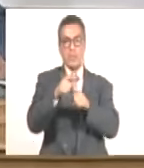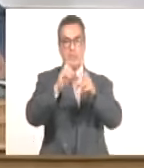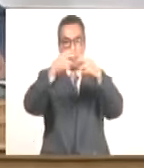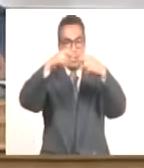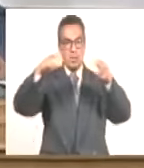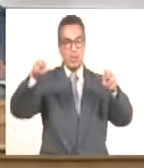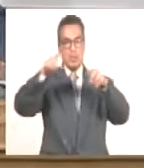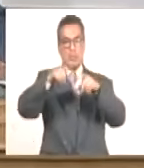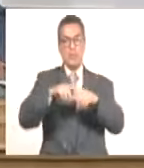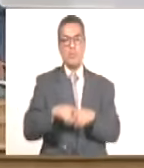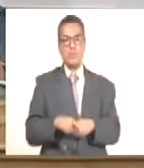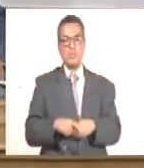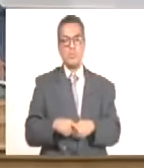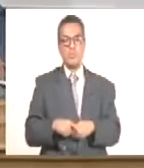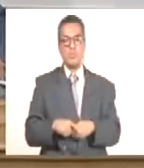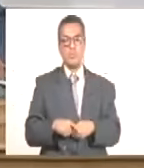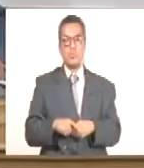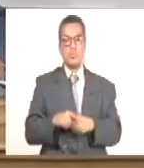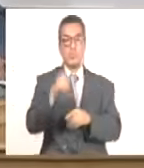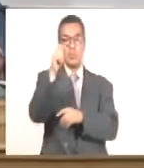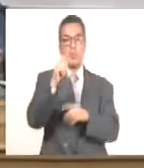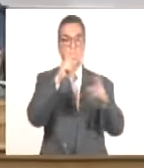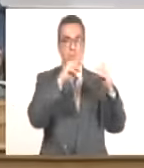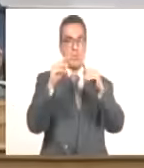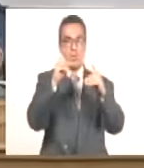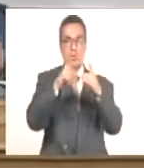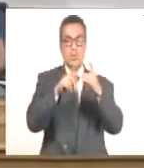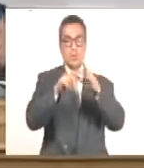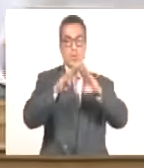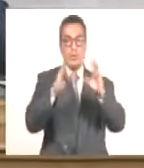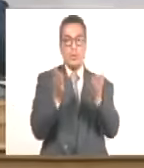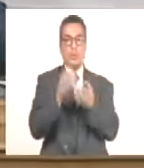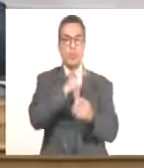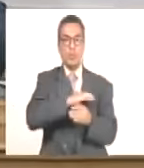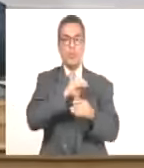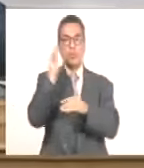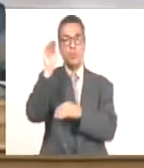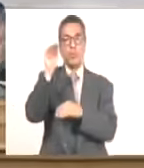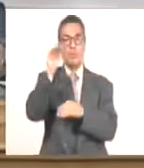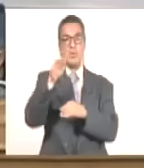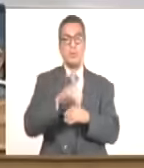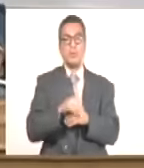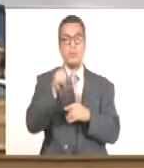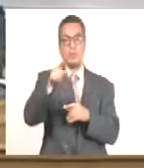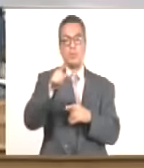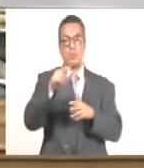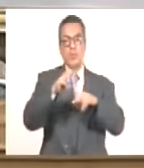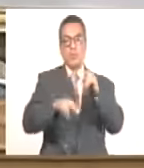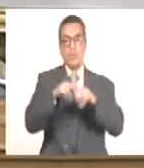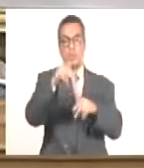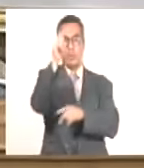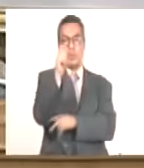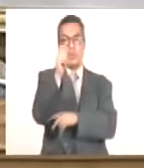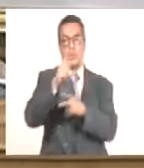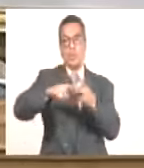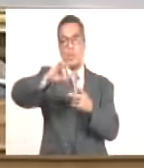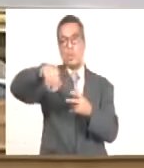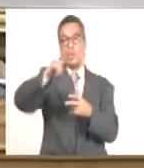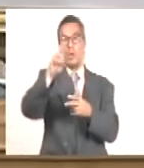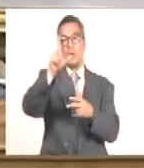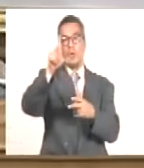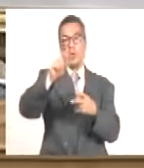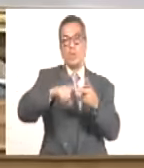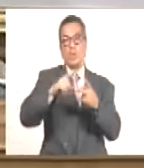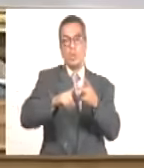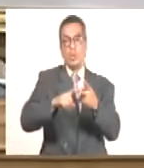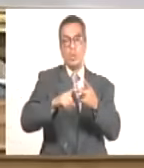tema que se discutió en la Segunda Cumbre Mundial de Comisiones del Futuro, y estará conformada por los diputados Julio García